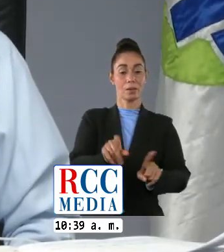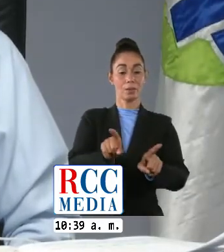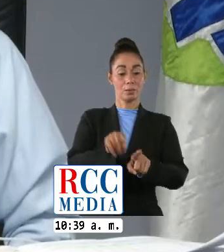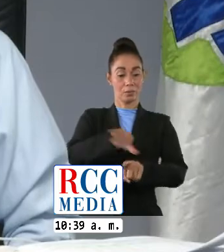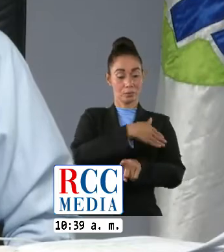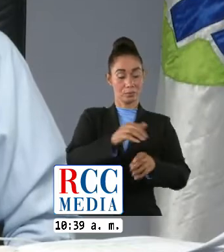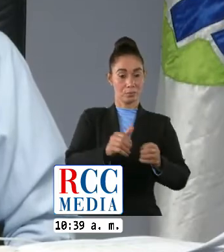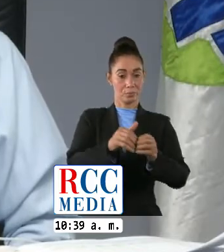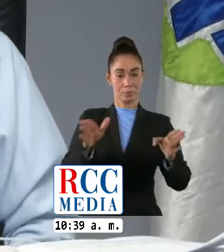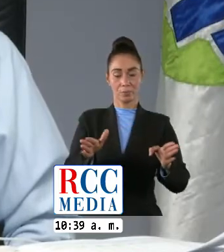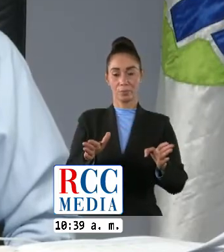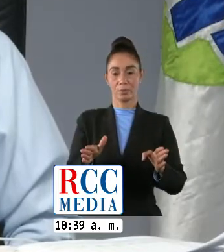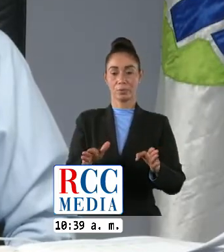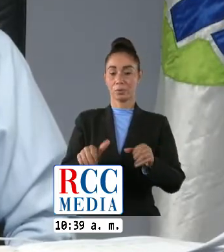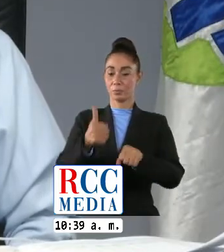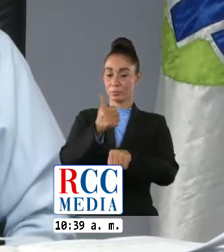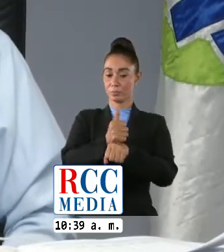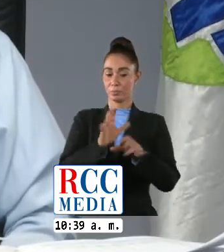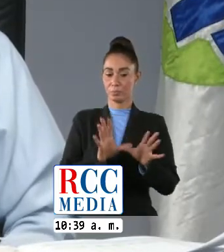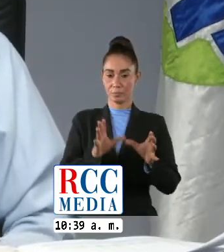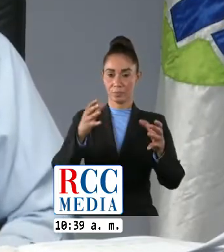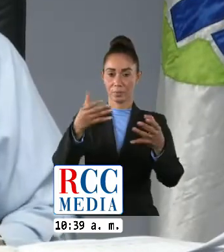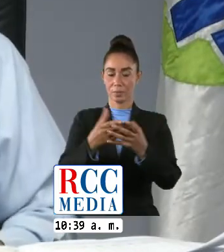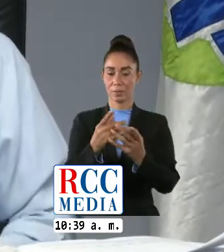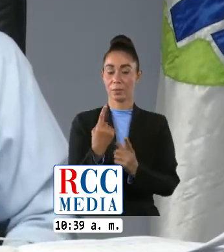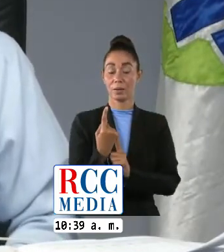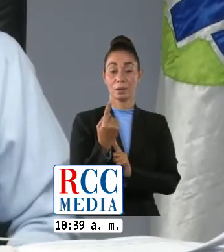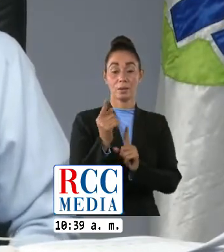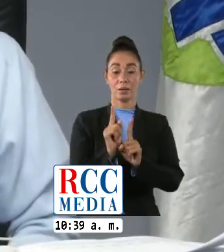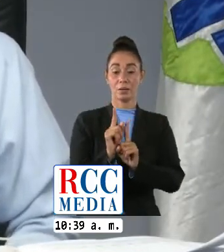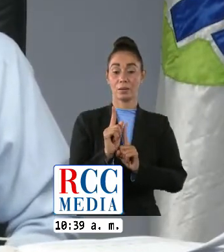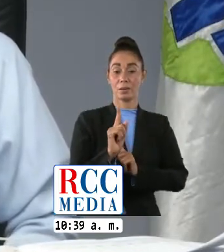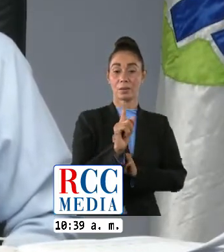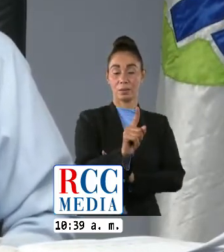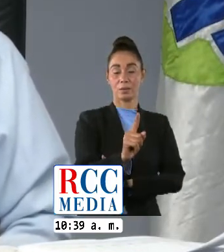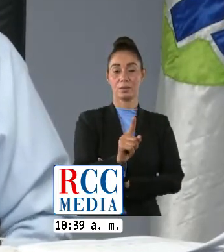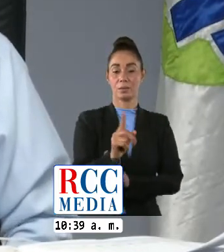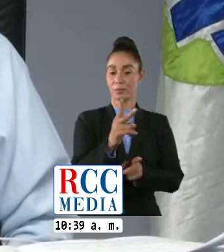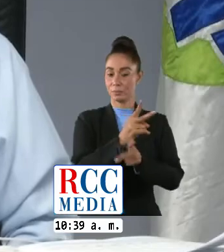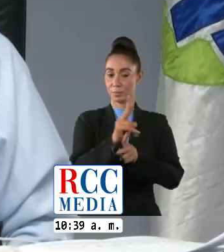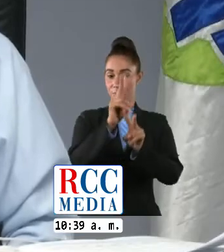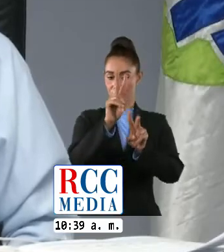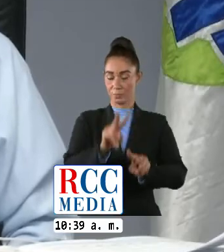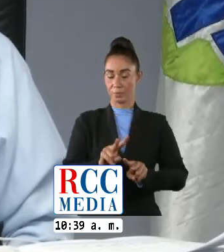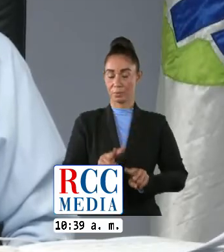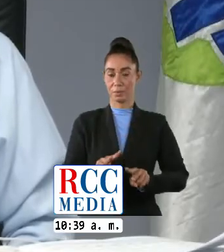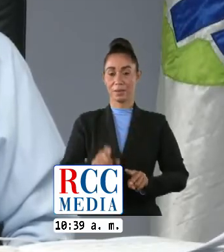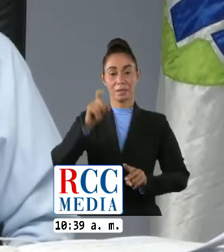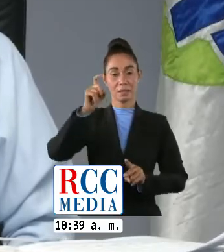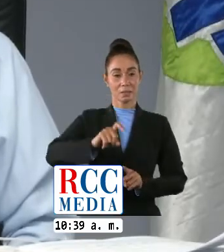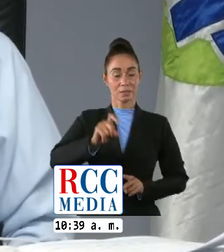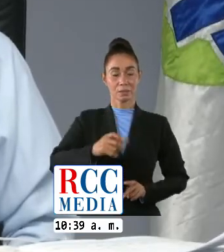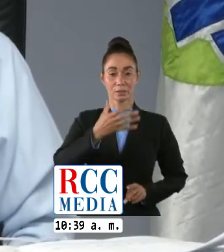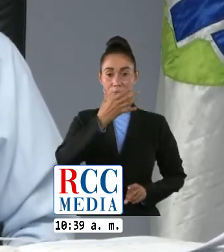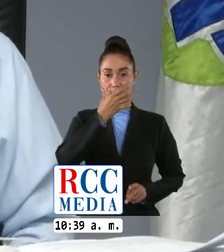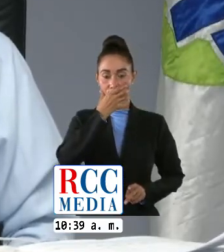pública o los establecimientos donde se presten servicios,